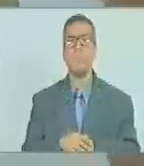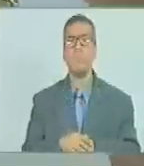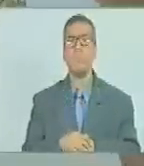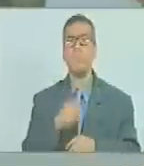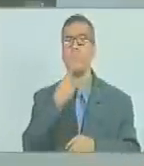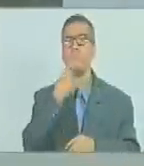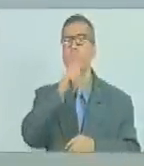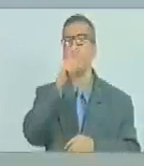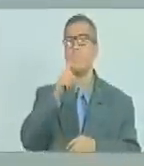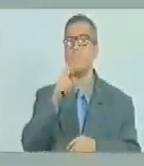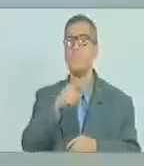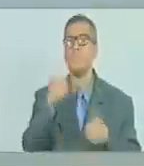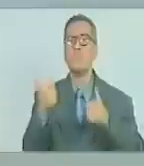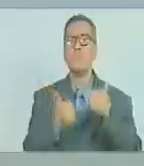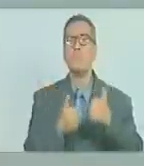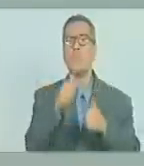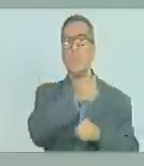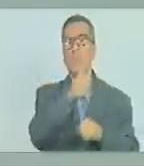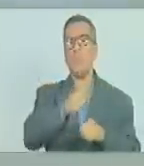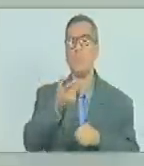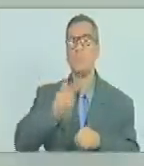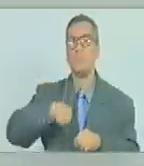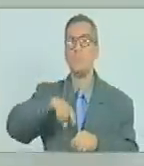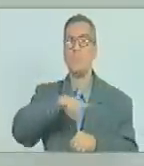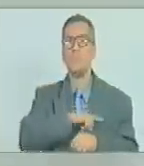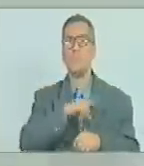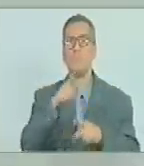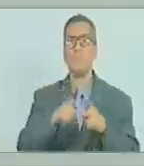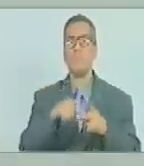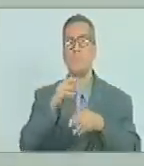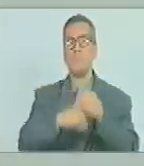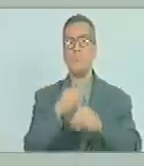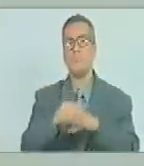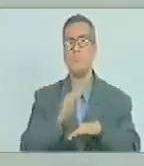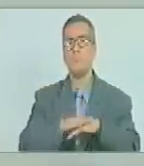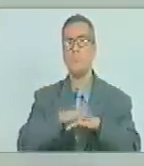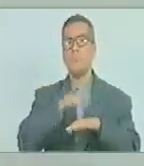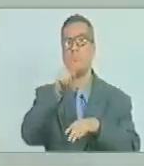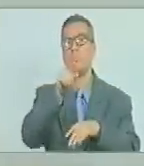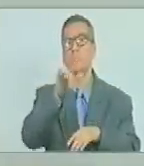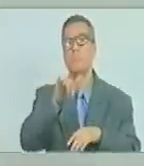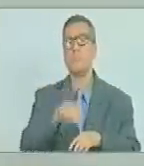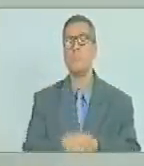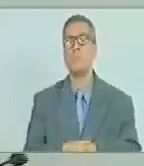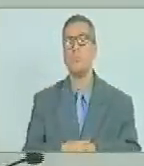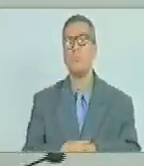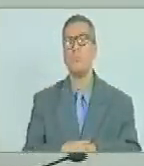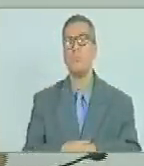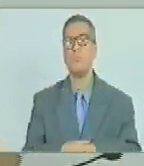que preguntarse dónde estaba cada uno de nosotros cuando Carlos Vecchio hizo esta barbaridad.